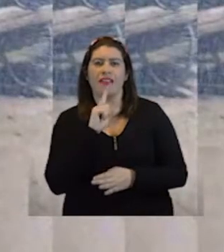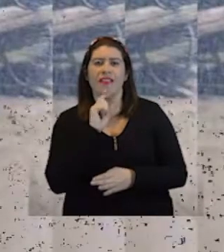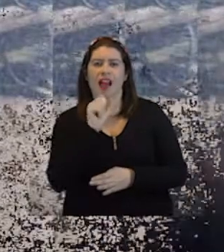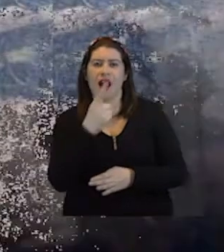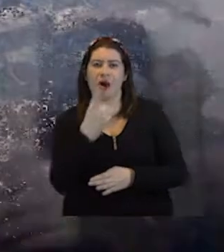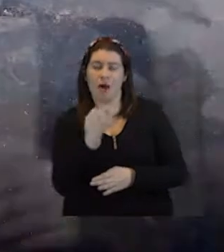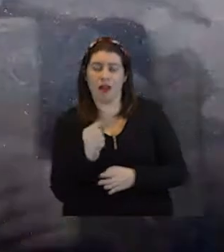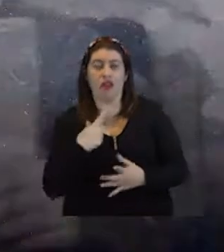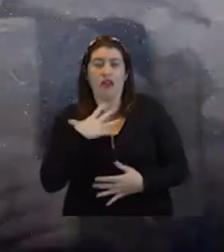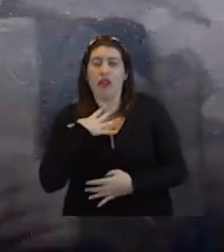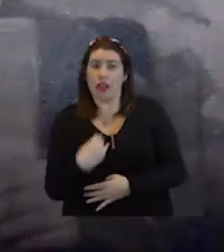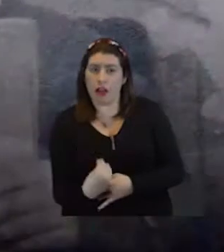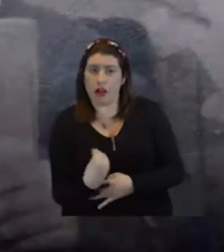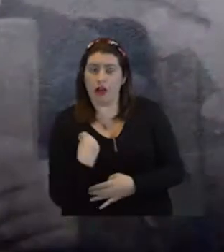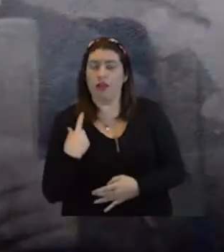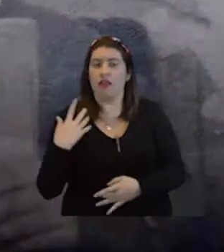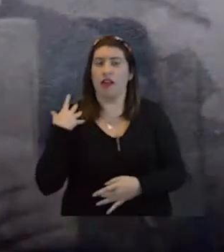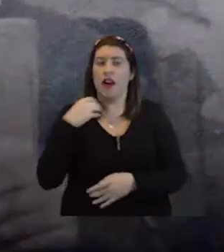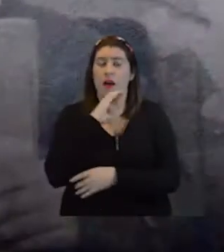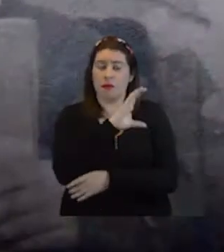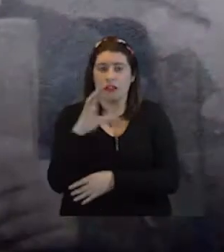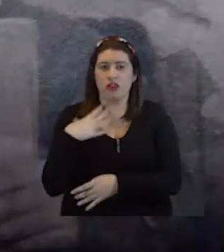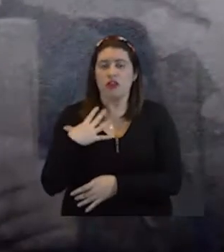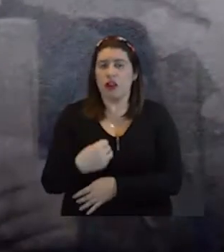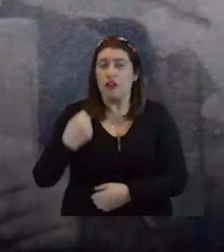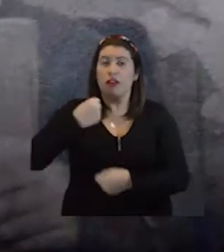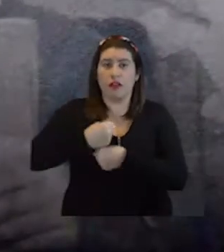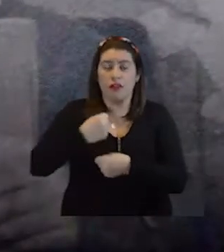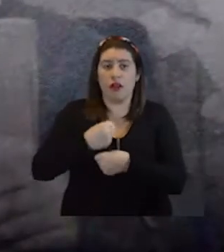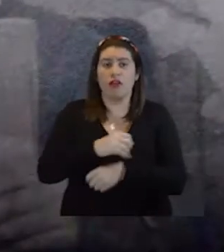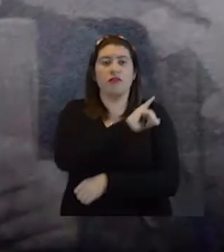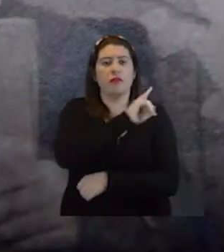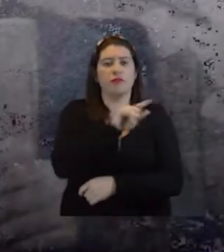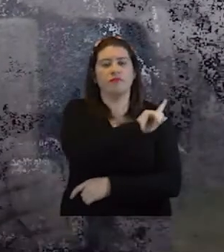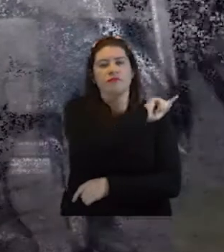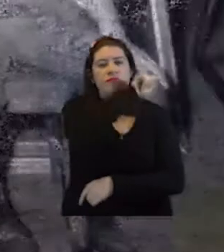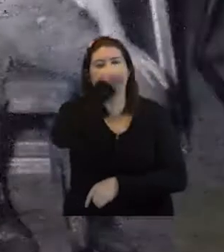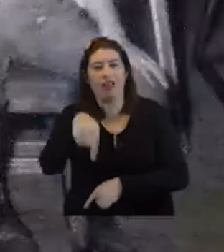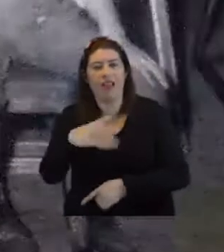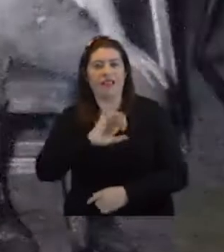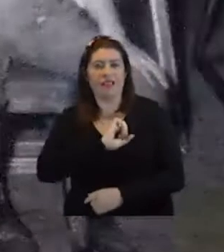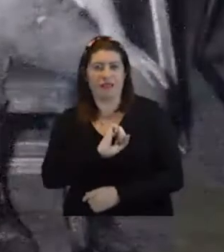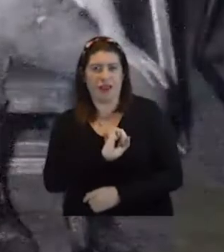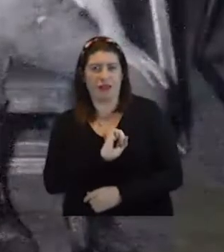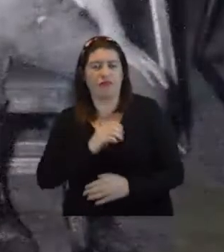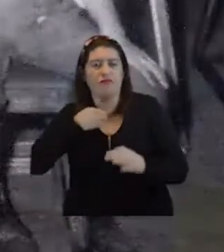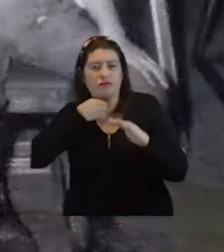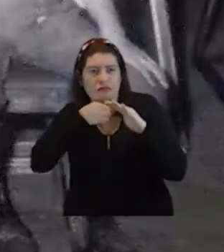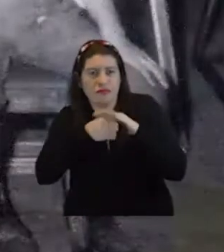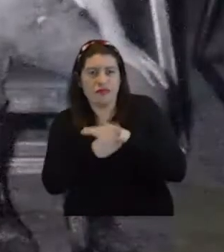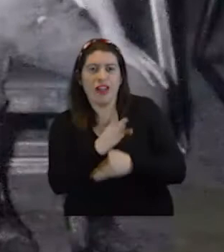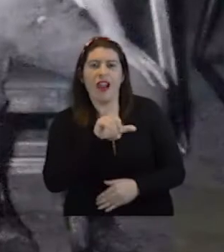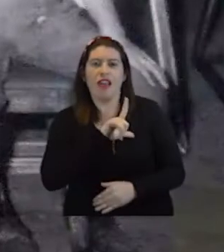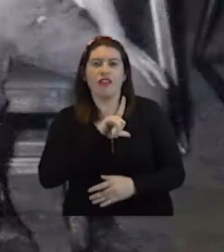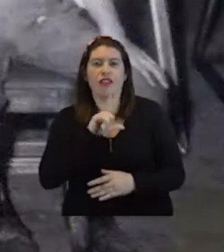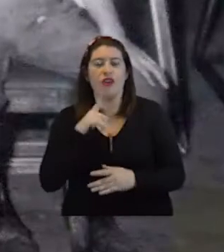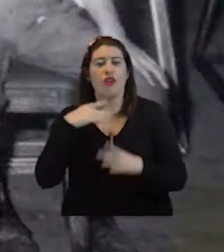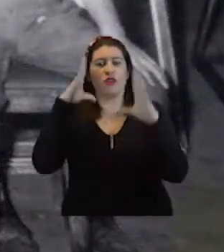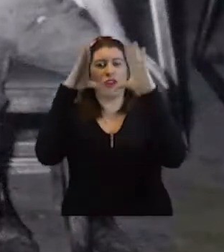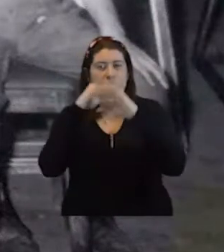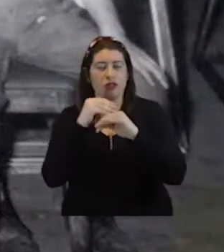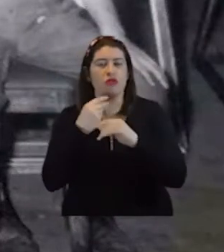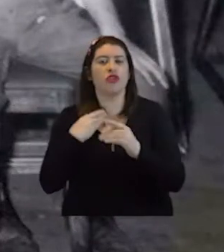como hijo de campesino, como hijo de trabajador. Luego llegué a Santiago y entré a estudiar a un liceo nocturno ya que trabajaba de